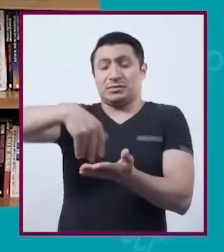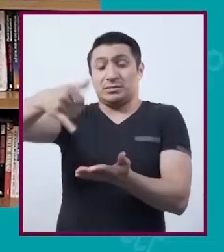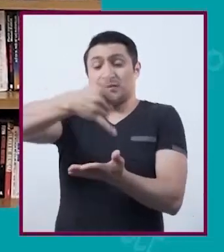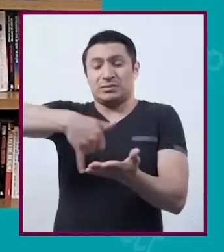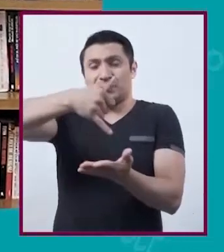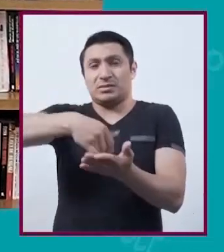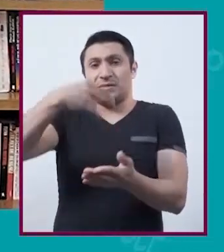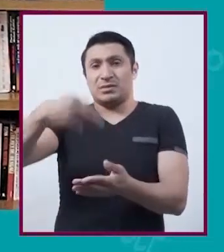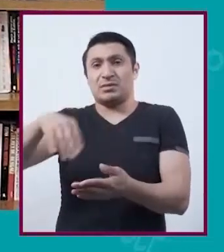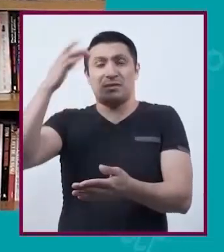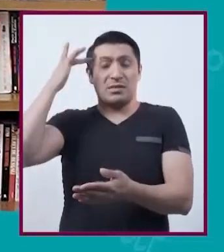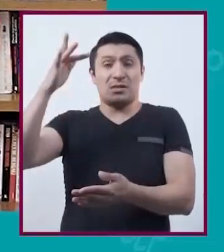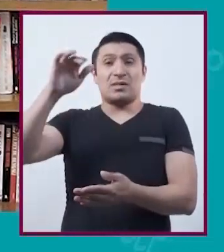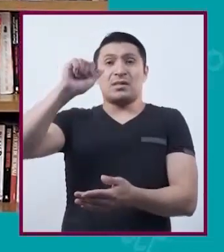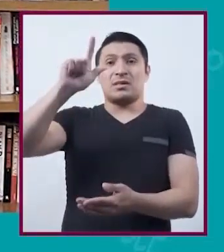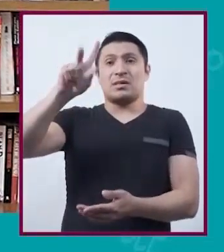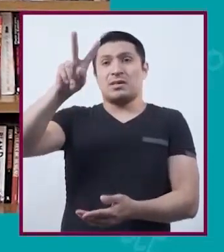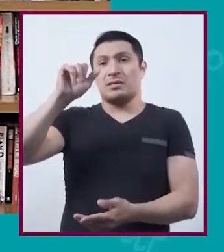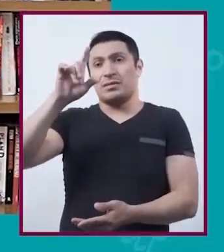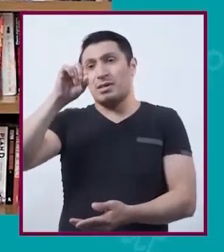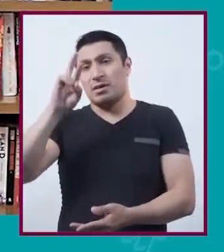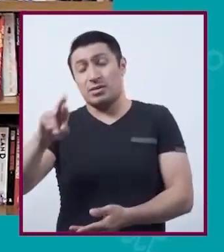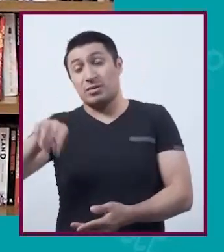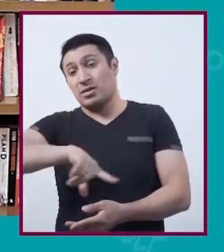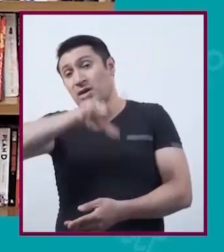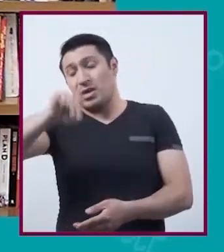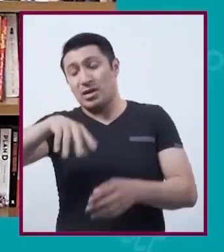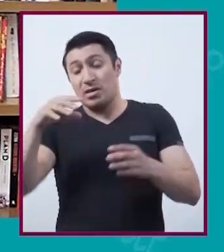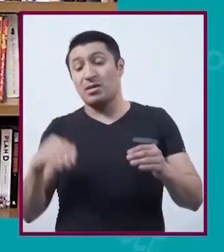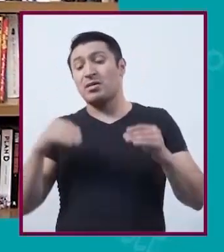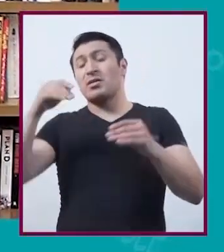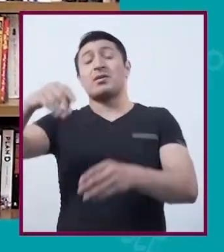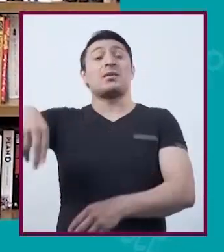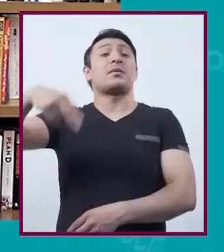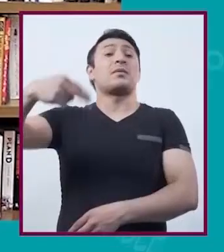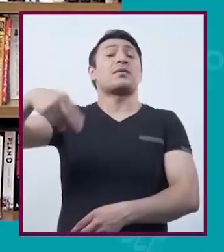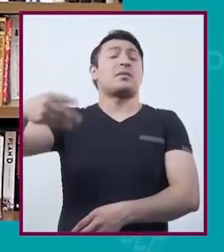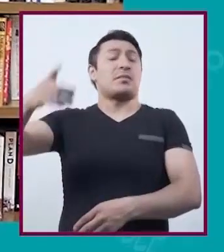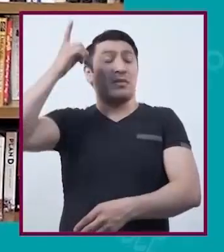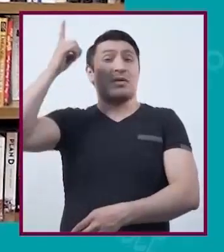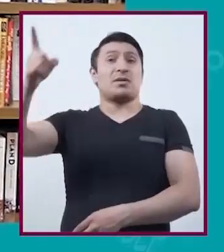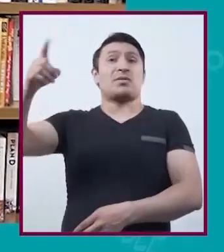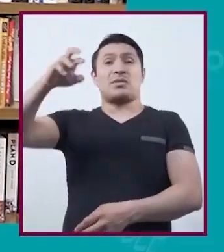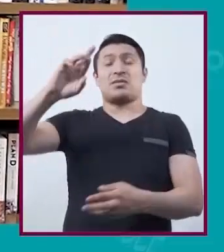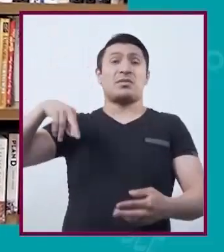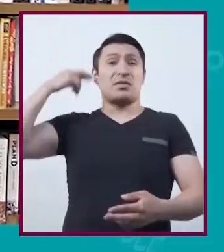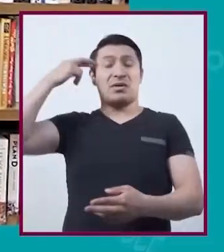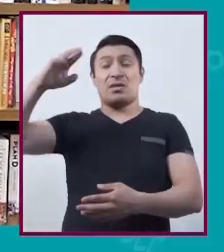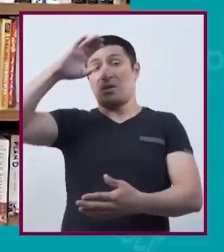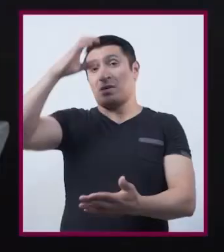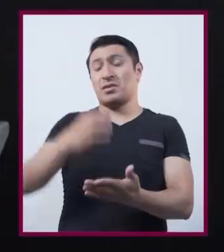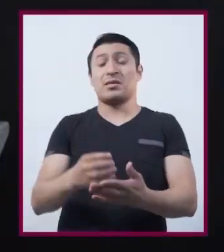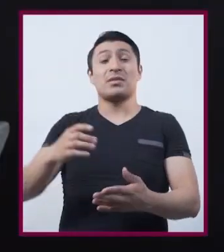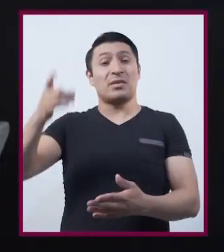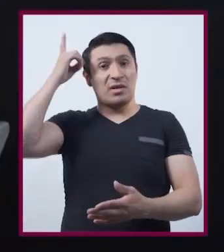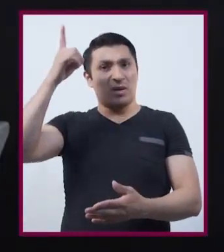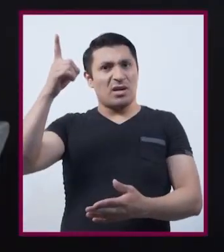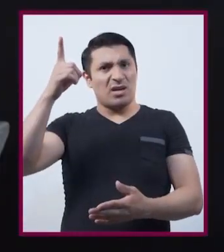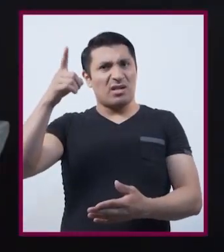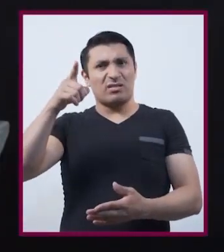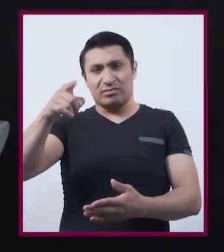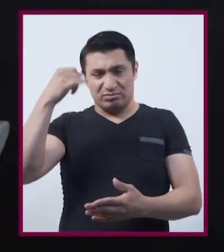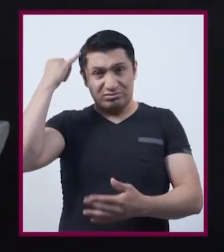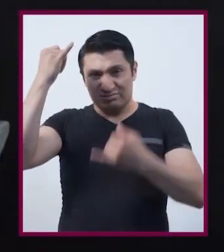en nombre de los Reyes Católicos. Tomó posesión de ella, ¿te imaginas? Como si antes no fuera de nadie. Claro